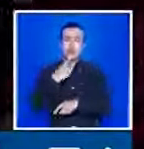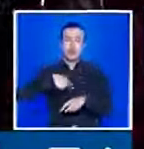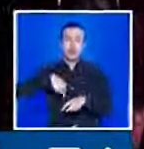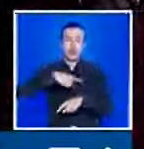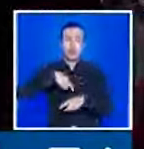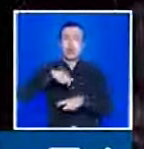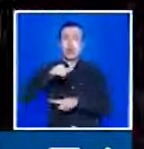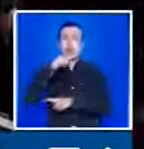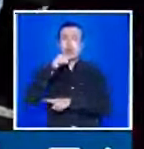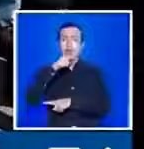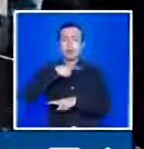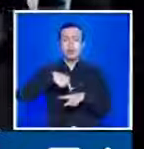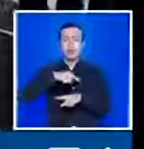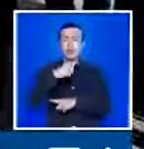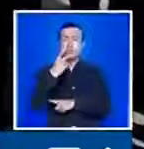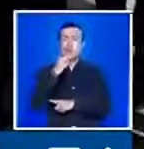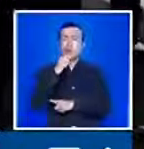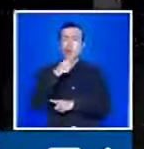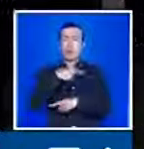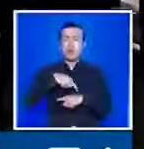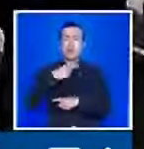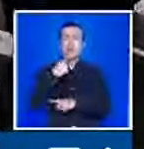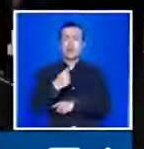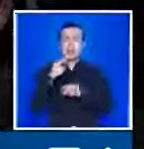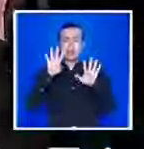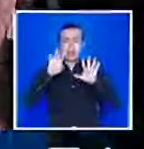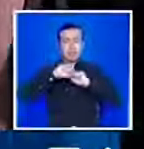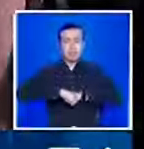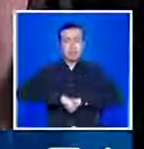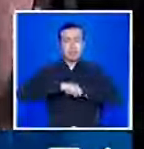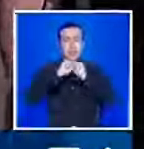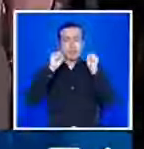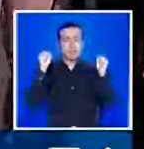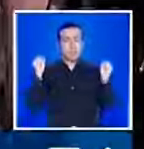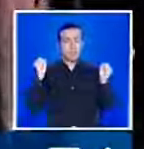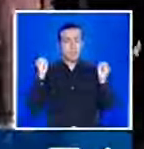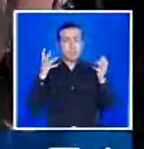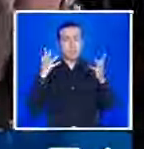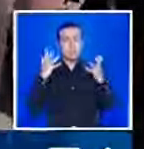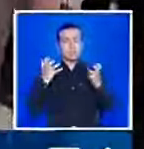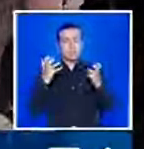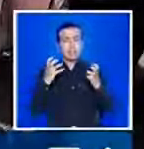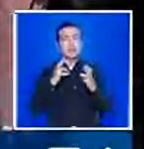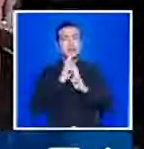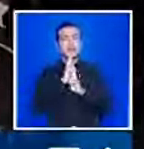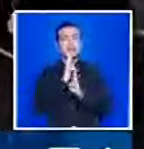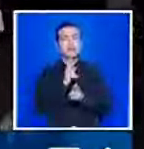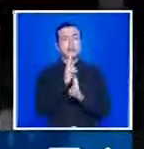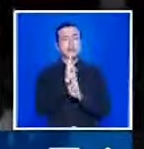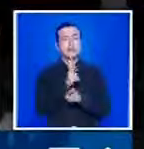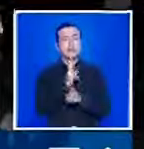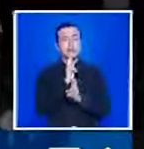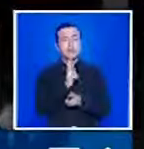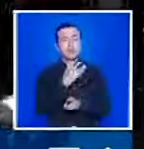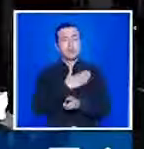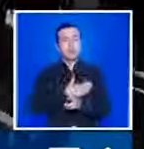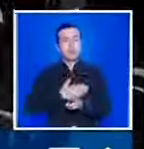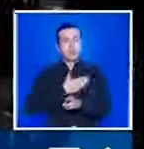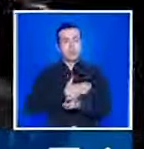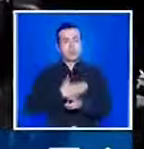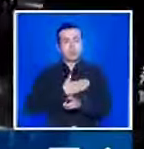servicio de agua potable. Señalan que a las 9 de la mañana quieren dar una respuesta, por favor, de